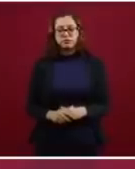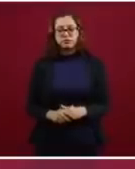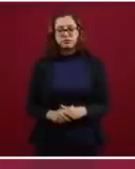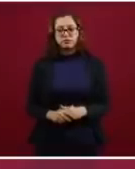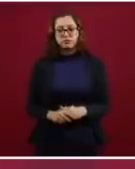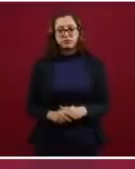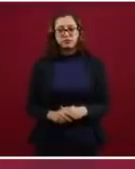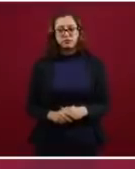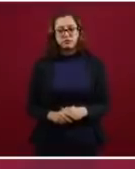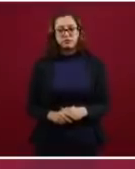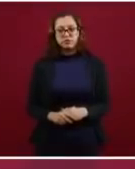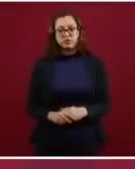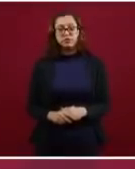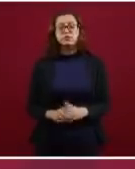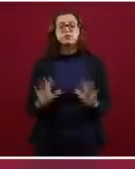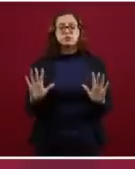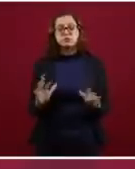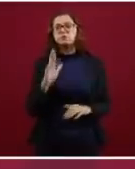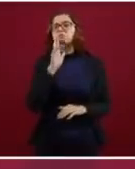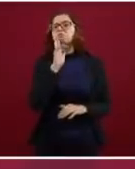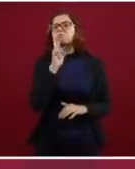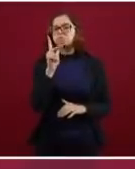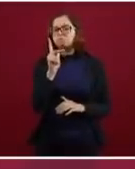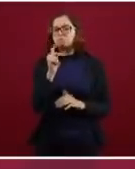quedarnos abajo,